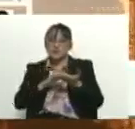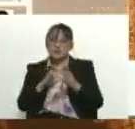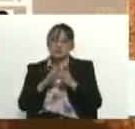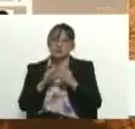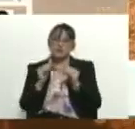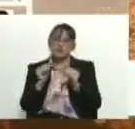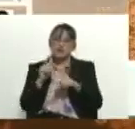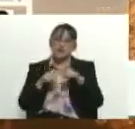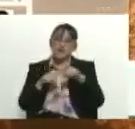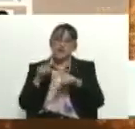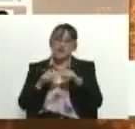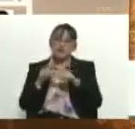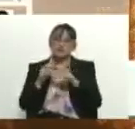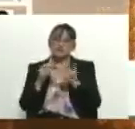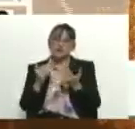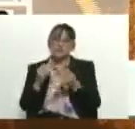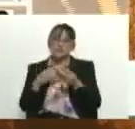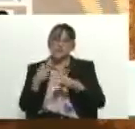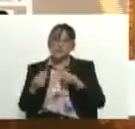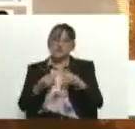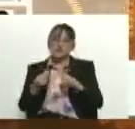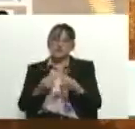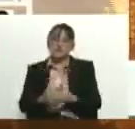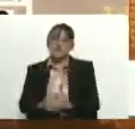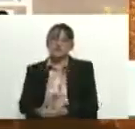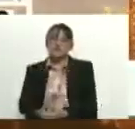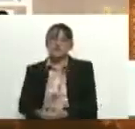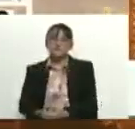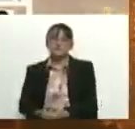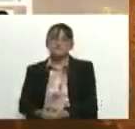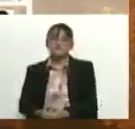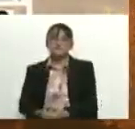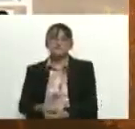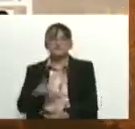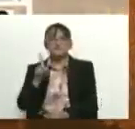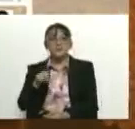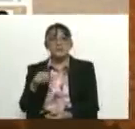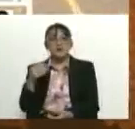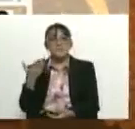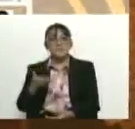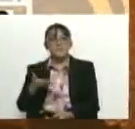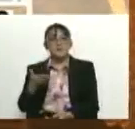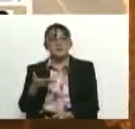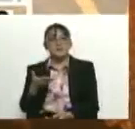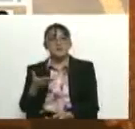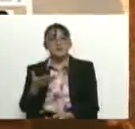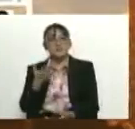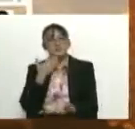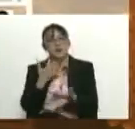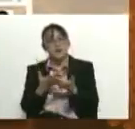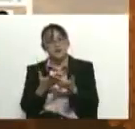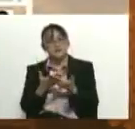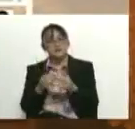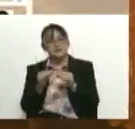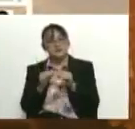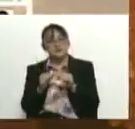los eventos de infraestructura que se puedan generar También es importante señalar Muchísimas gracias por continuar con nosotros lo que es el trabajo